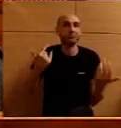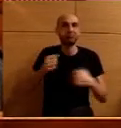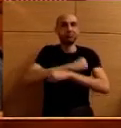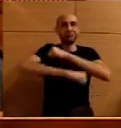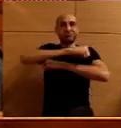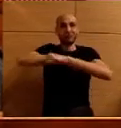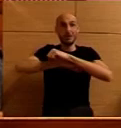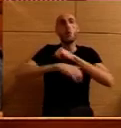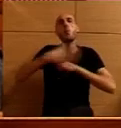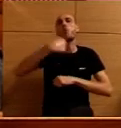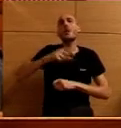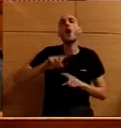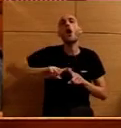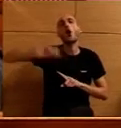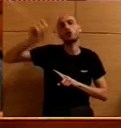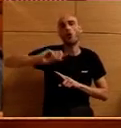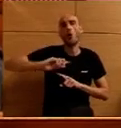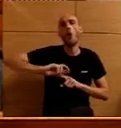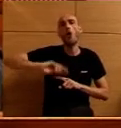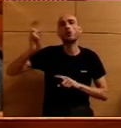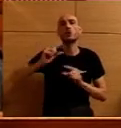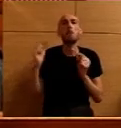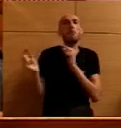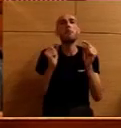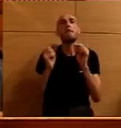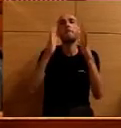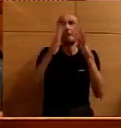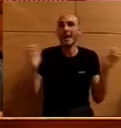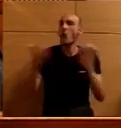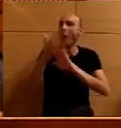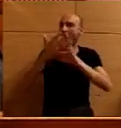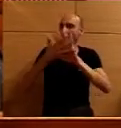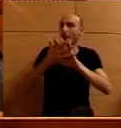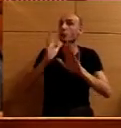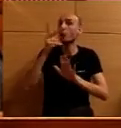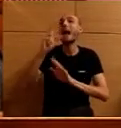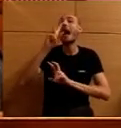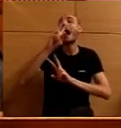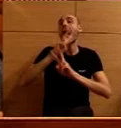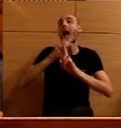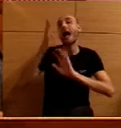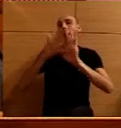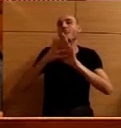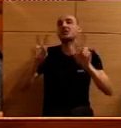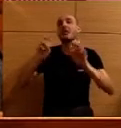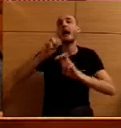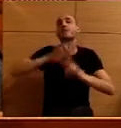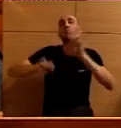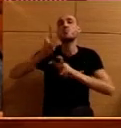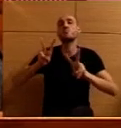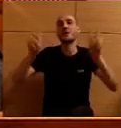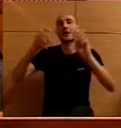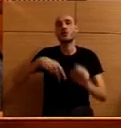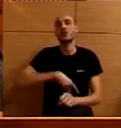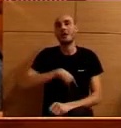otras legislaturas. Si quieren, en otro pleno lo hablamos. A lo mejor en el que viene, que es el tema de la modificación general de toda la RPT. Pero en